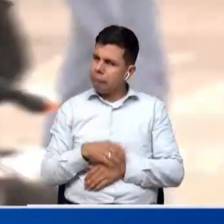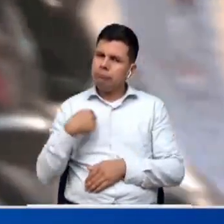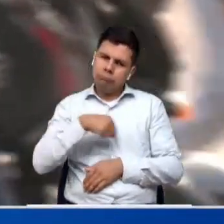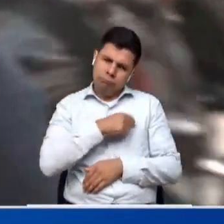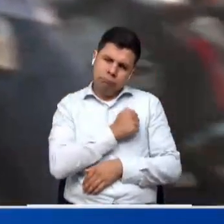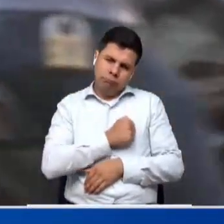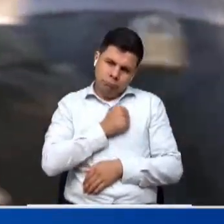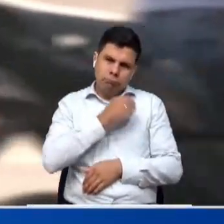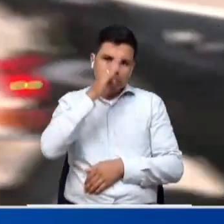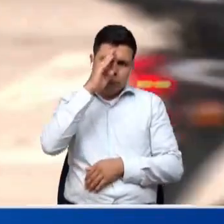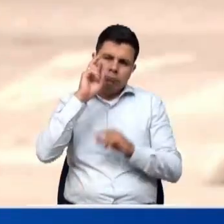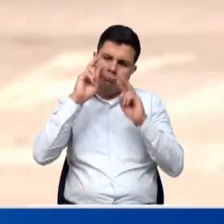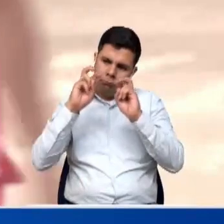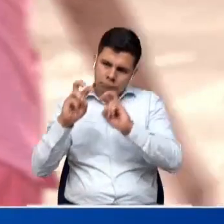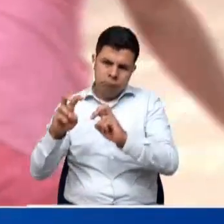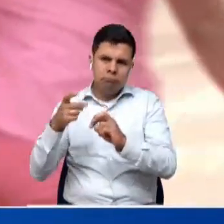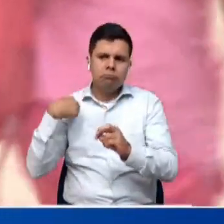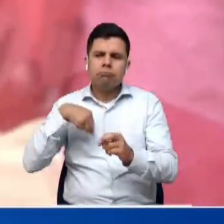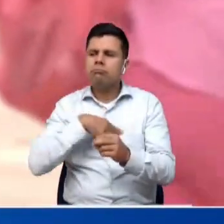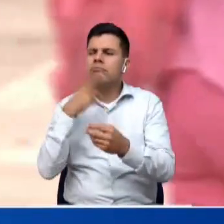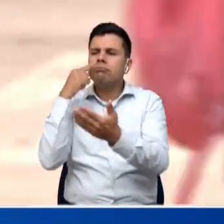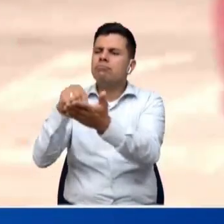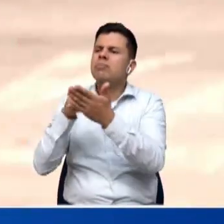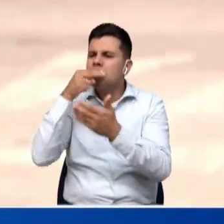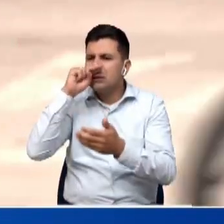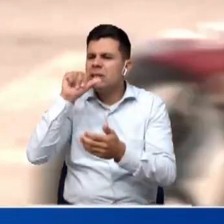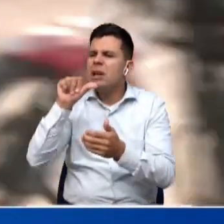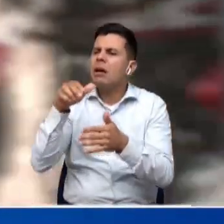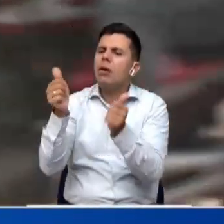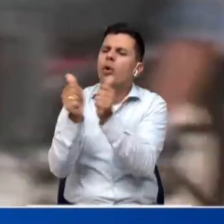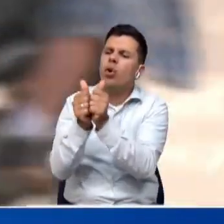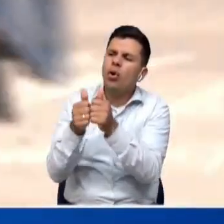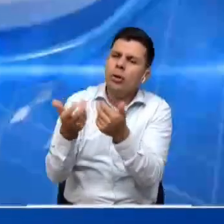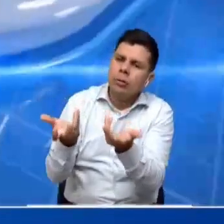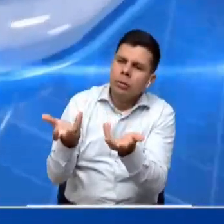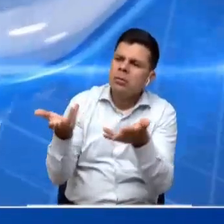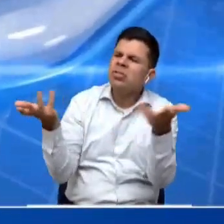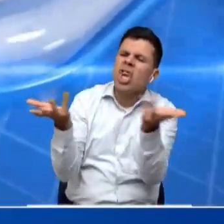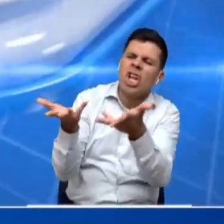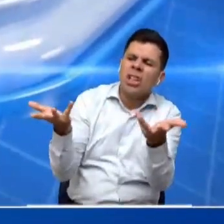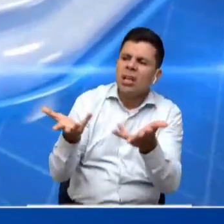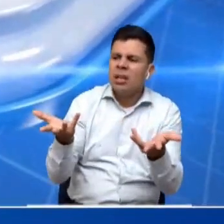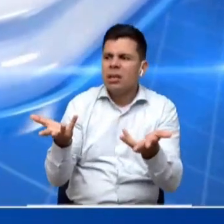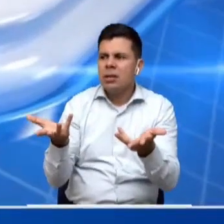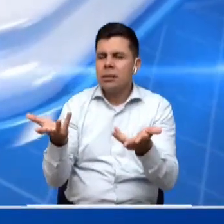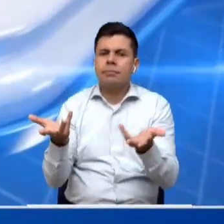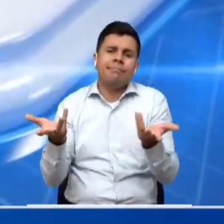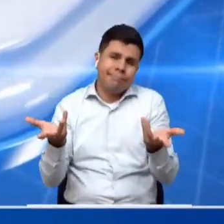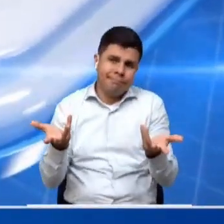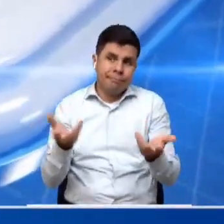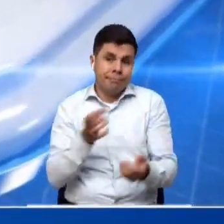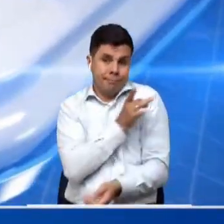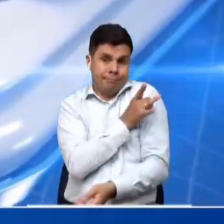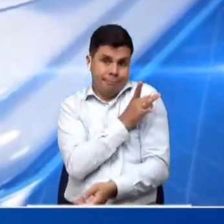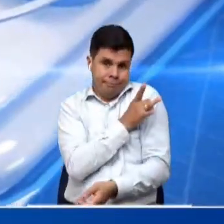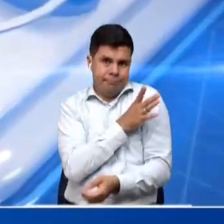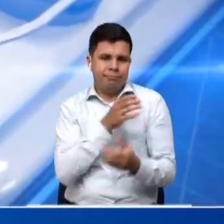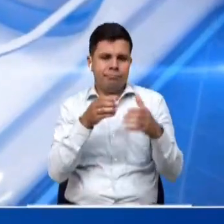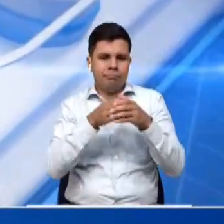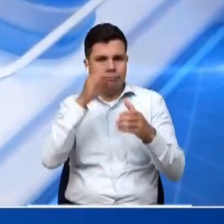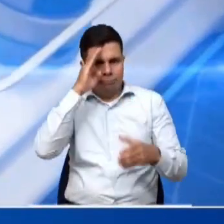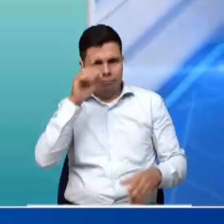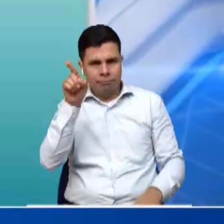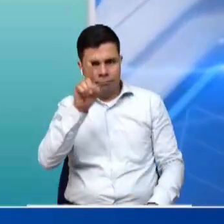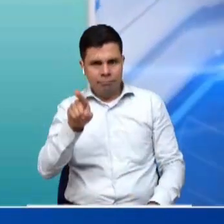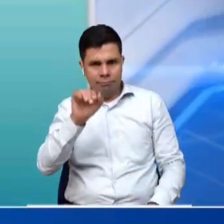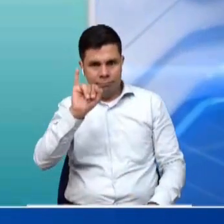agilicen el caso, porque la verdad queremos saber dónde está la niña, quién la tiene, en qué condiciones la tiene. Las unidades de búsqueda de la Fiscalía y la SIJÍN están